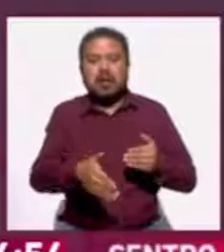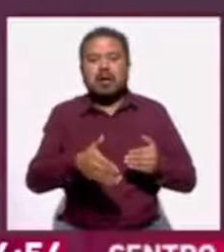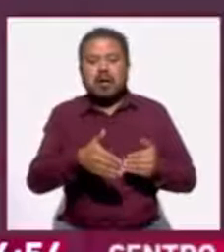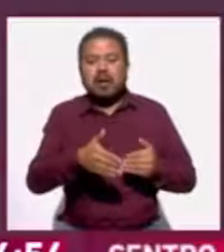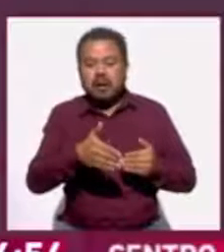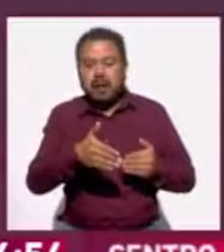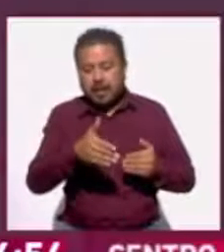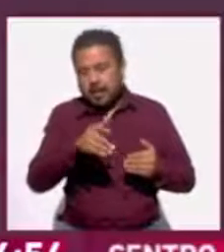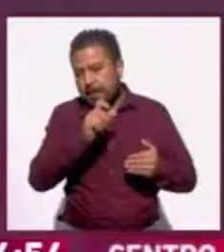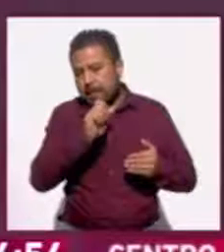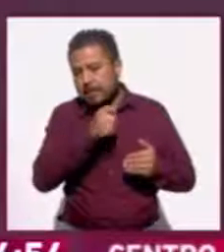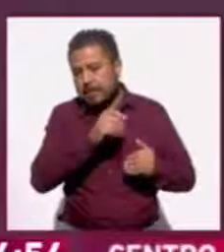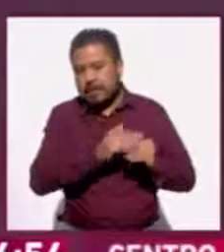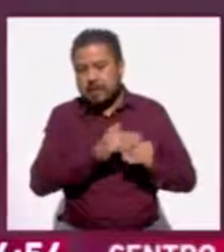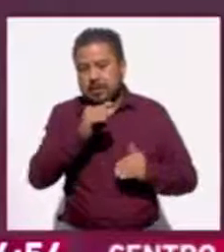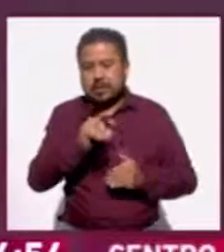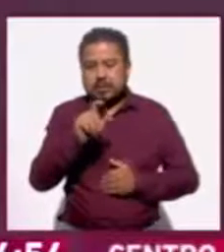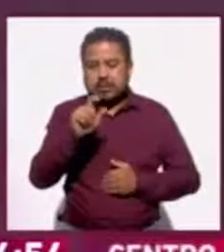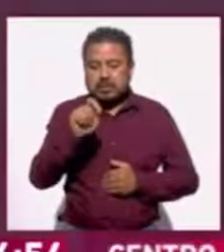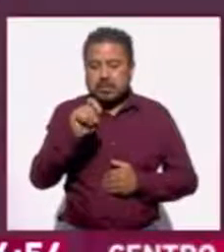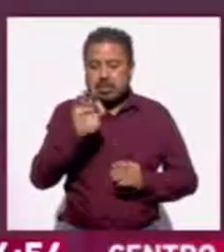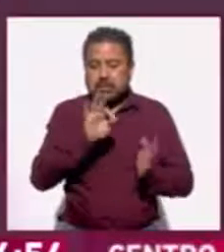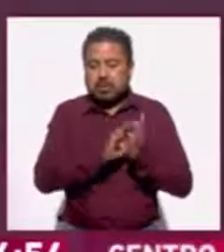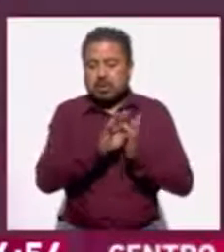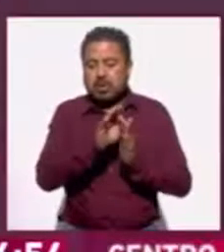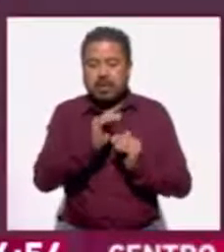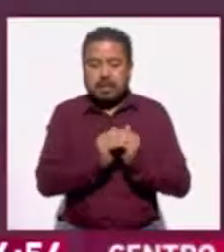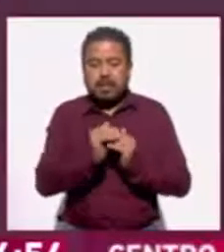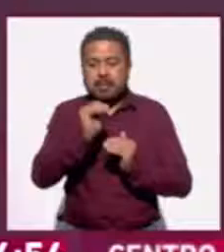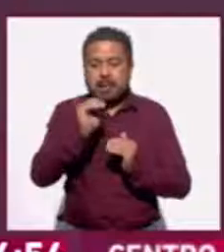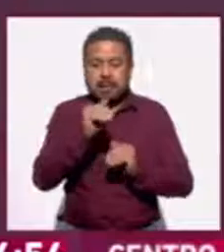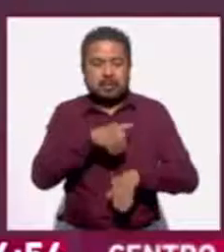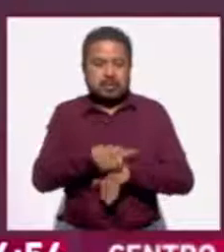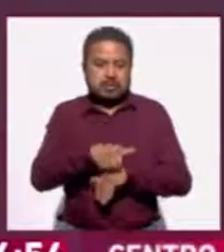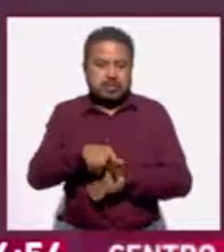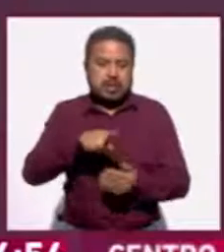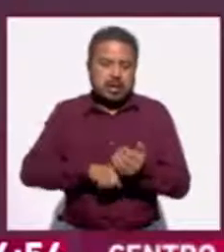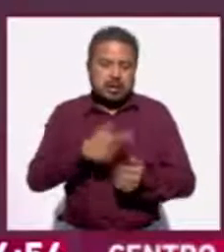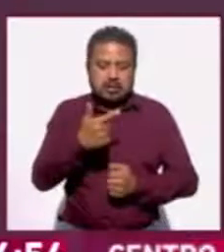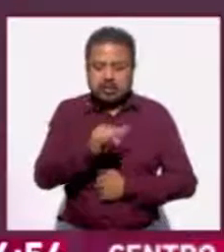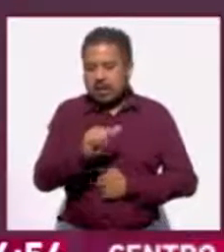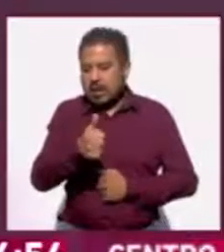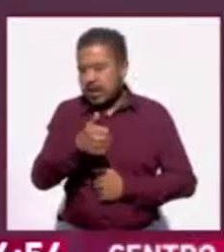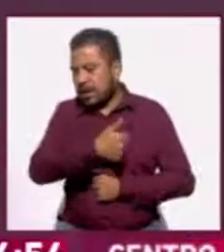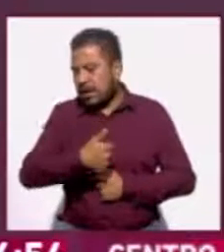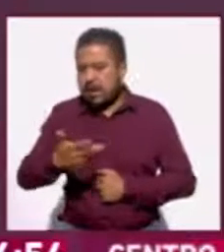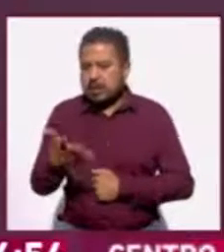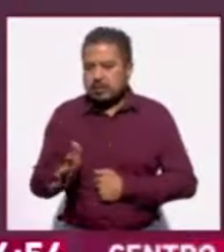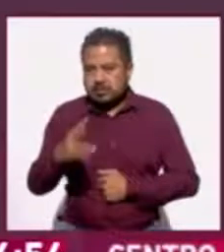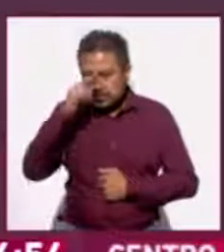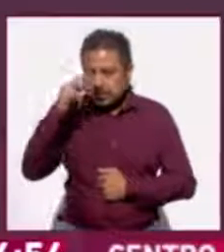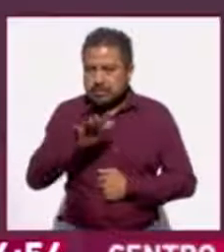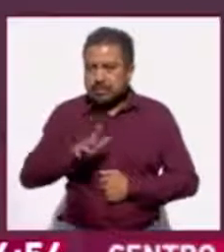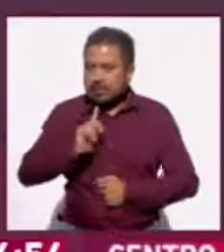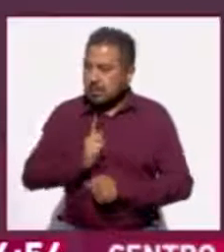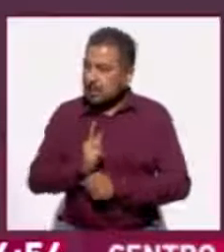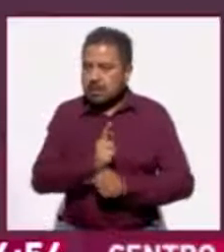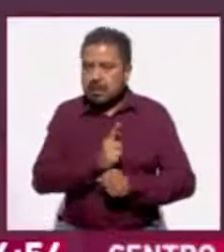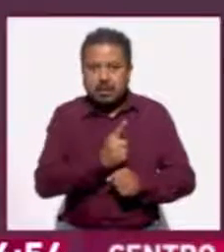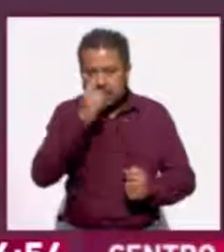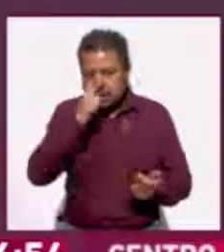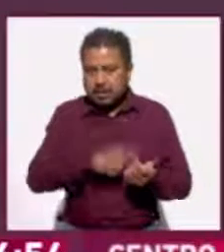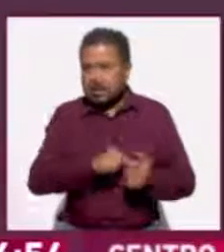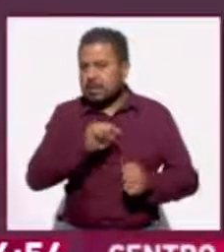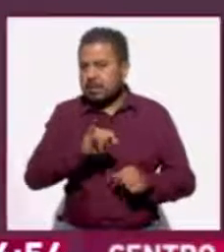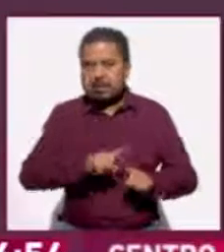decir, más de 20 puntos más, y en grandes números sería 7 de cada 10 mexicanos se enteraron. Entonces creo que sí hay